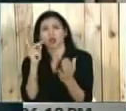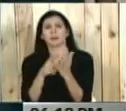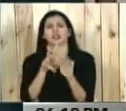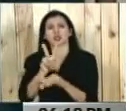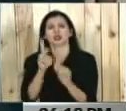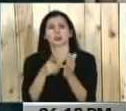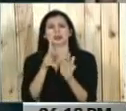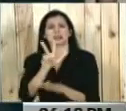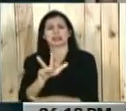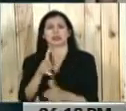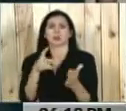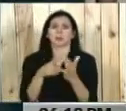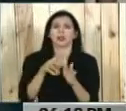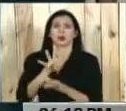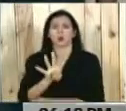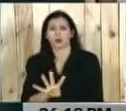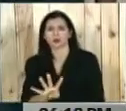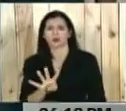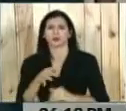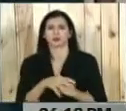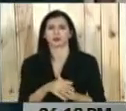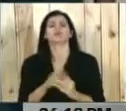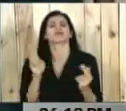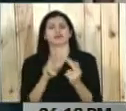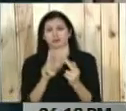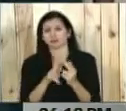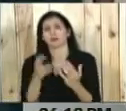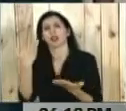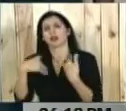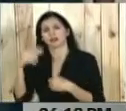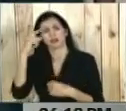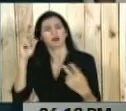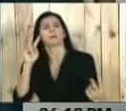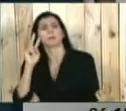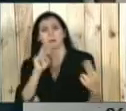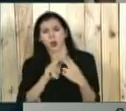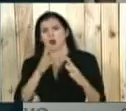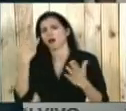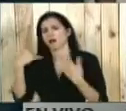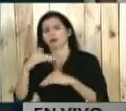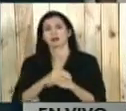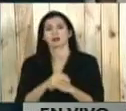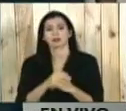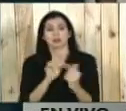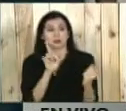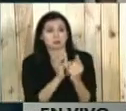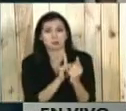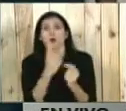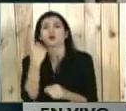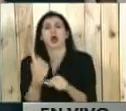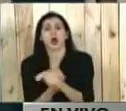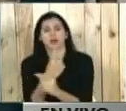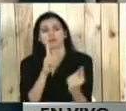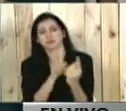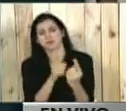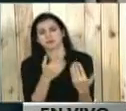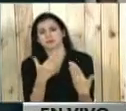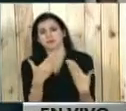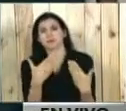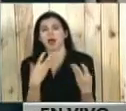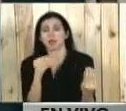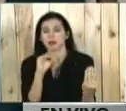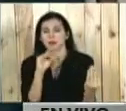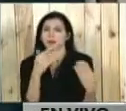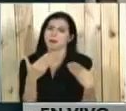2002, 2003, 2004. Lo conozco desde aquella época. Una conversación también de una hora,